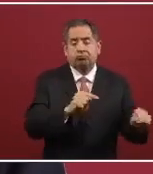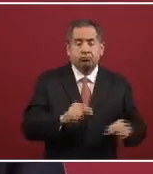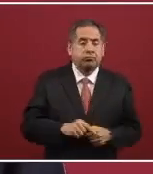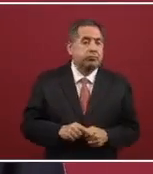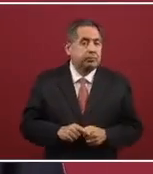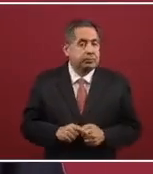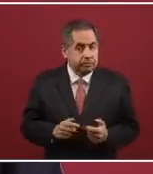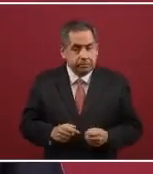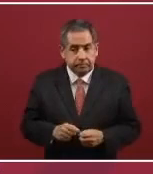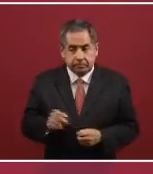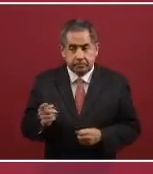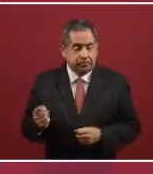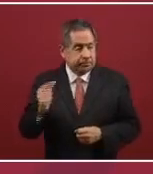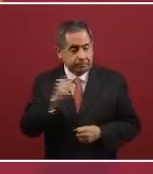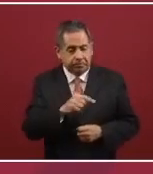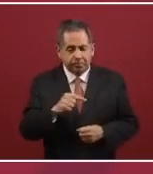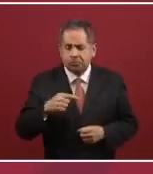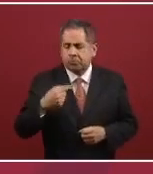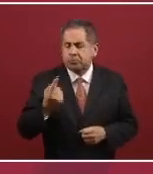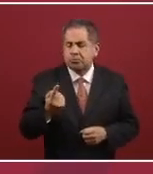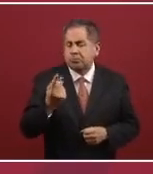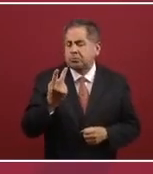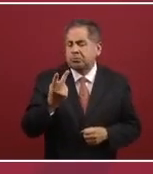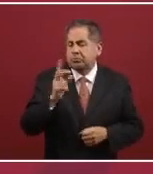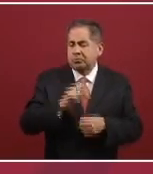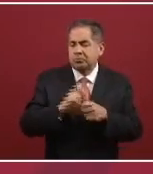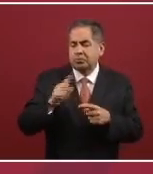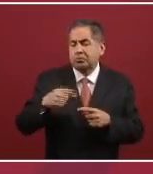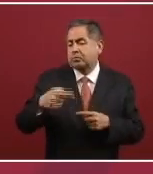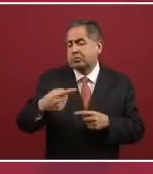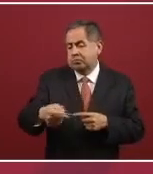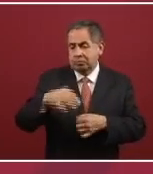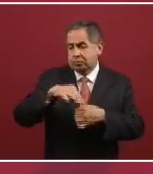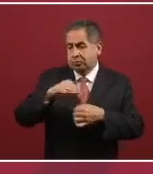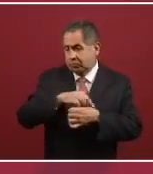Y al día siguiente, a los dos días de la elección,